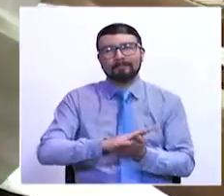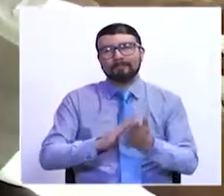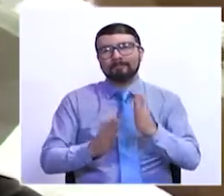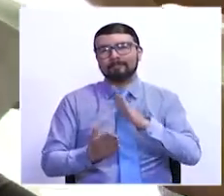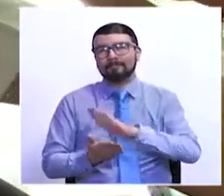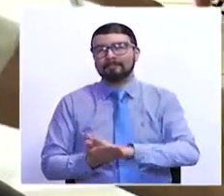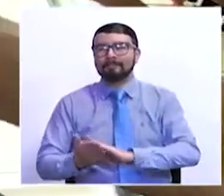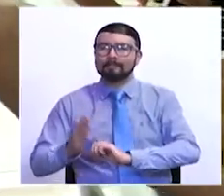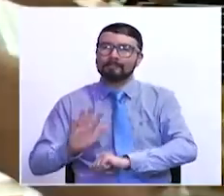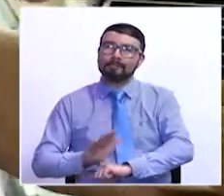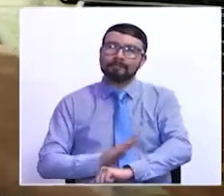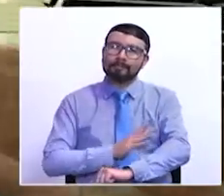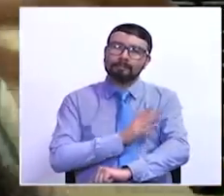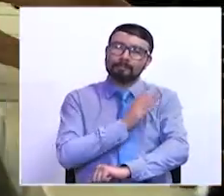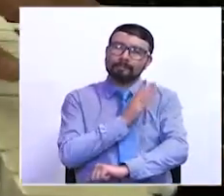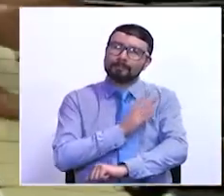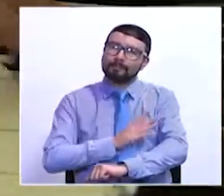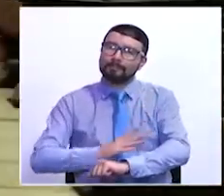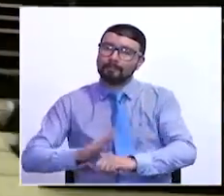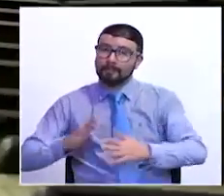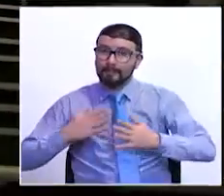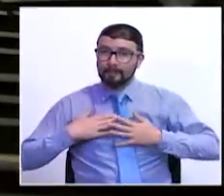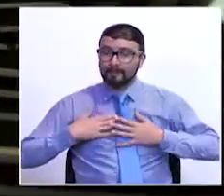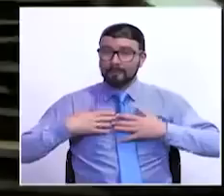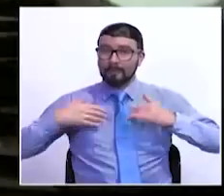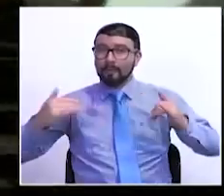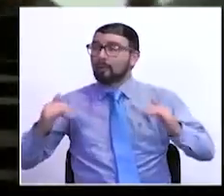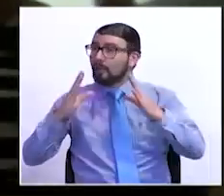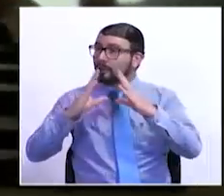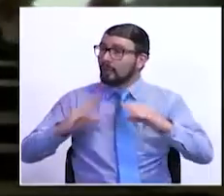paz. Feliz Navidad.